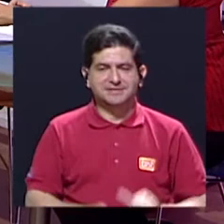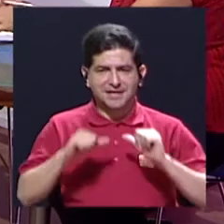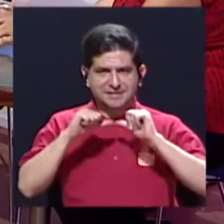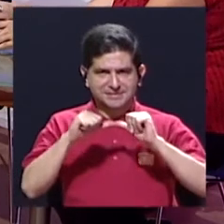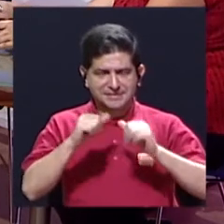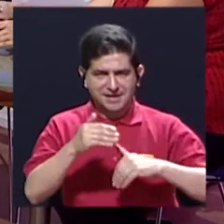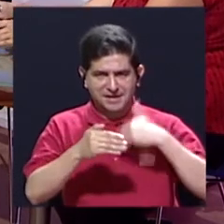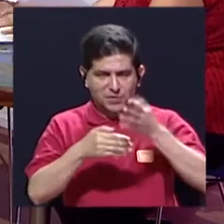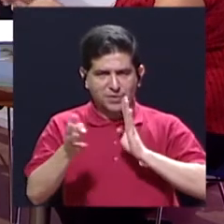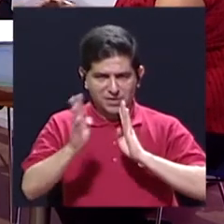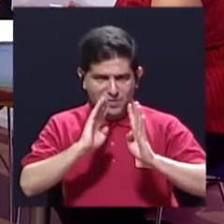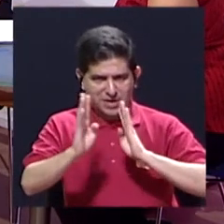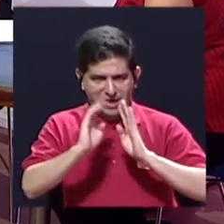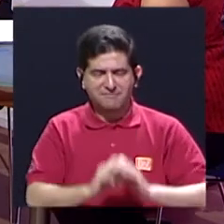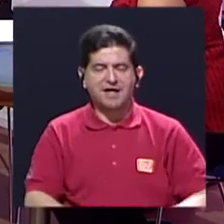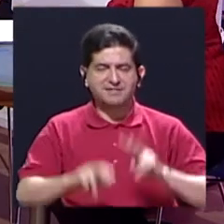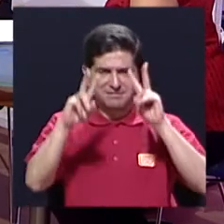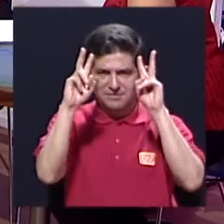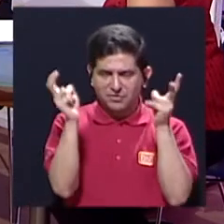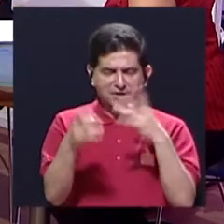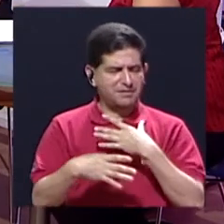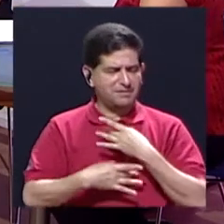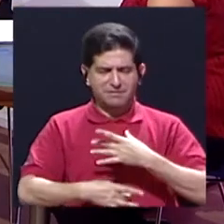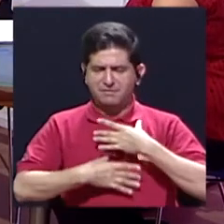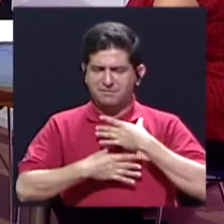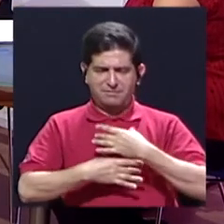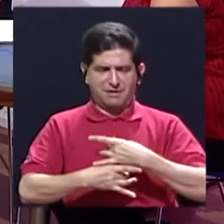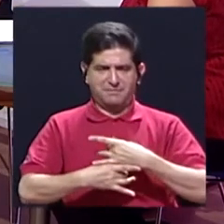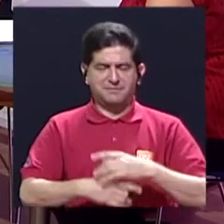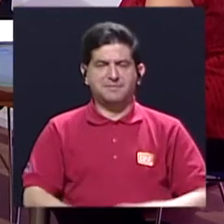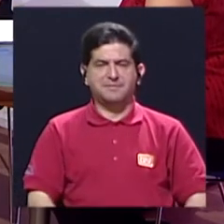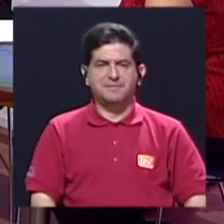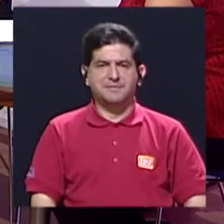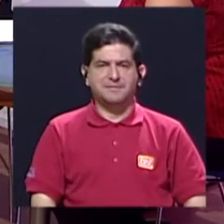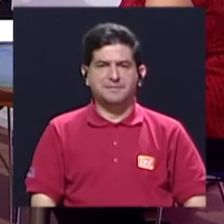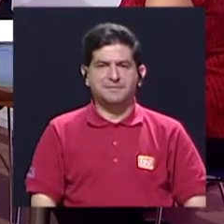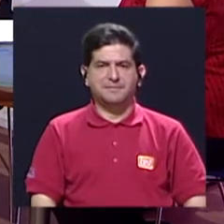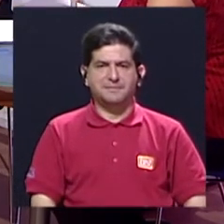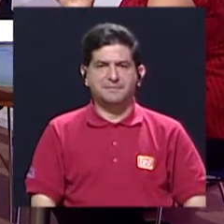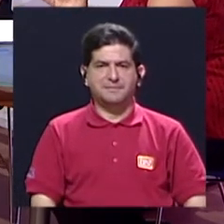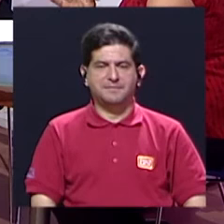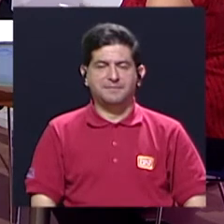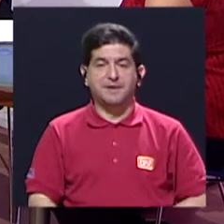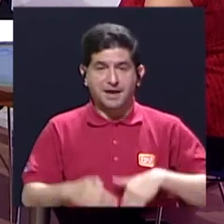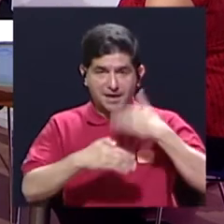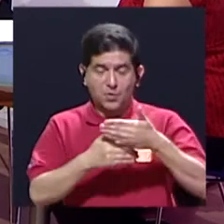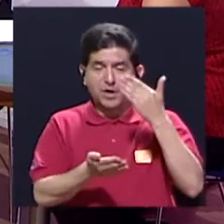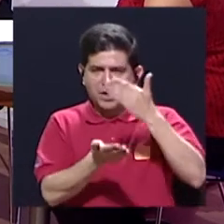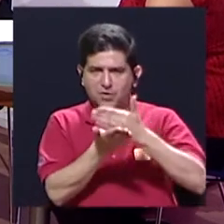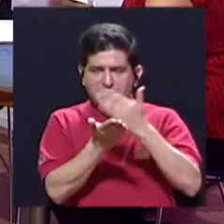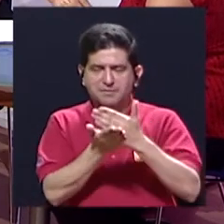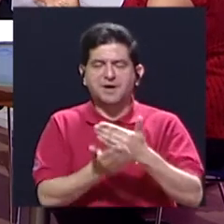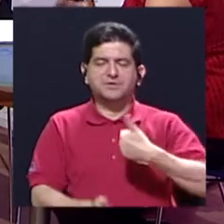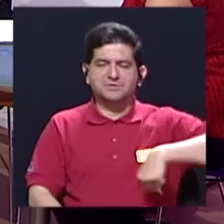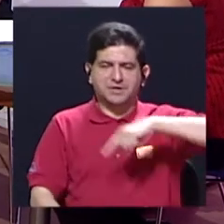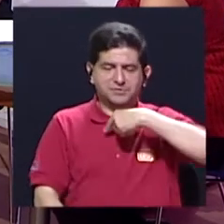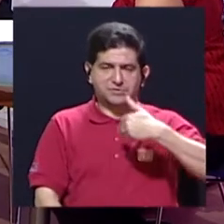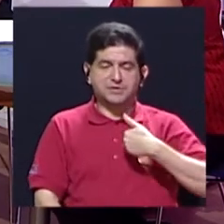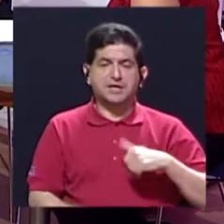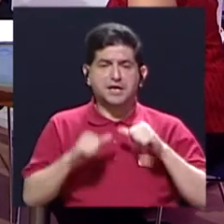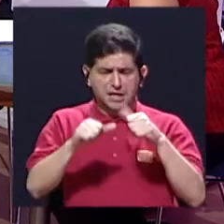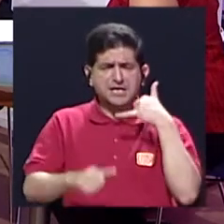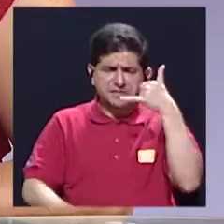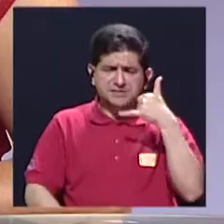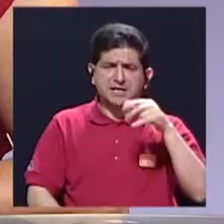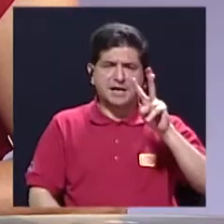Continuaremos conversando sobre este tema tan interesante a partir de la, después de la pausa que vamos a hacer, y luego usted puede